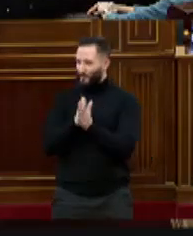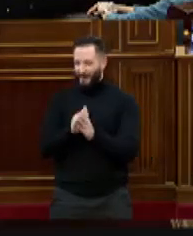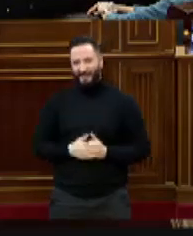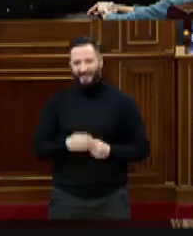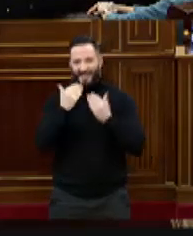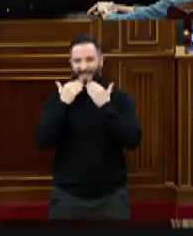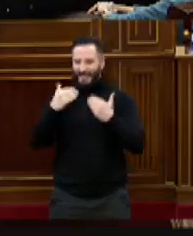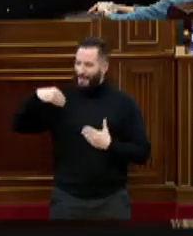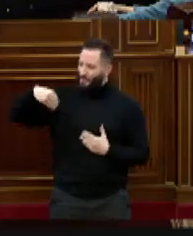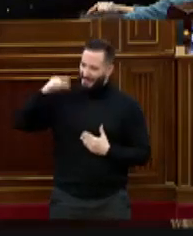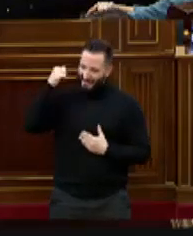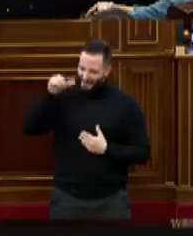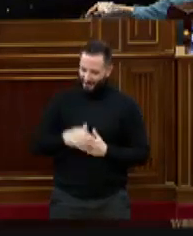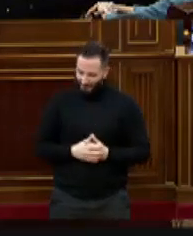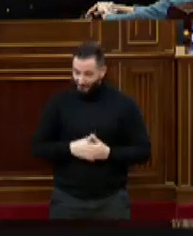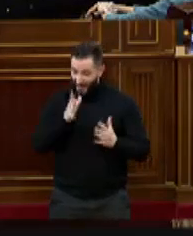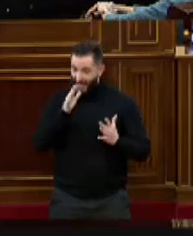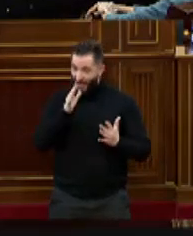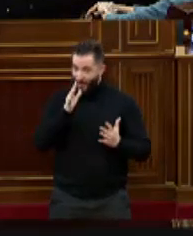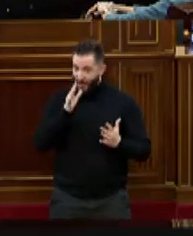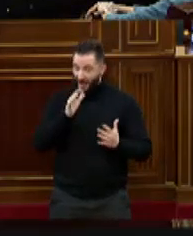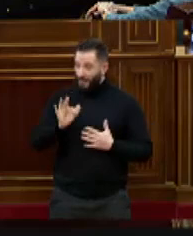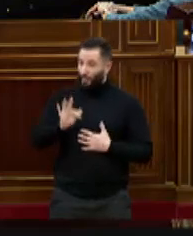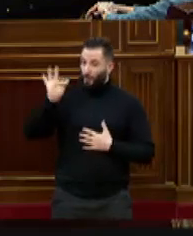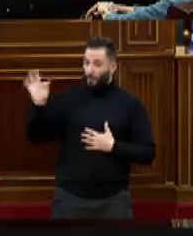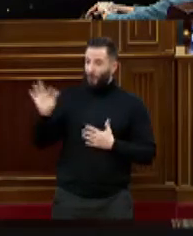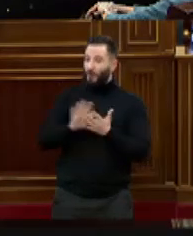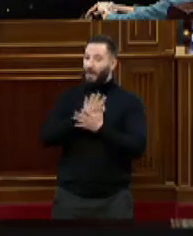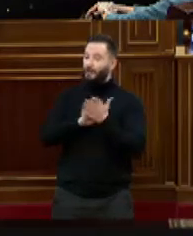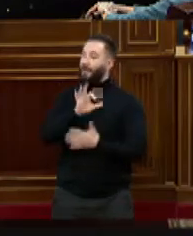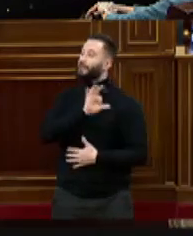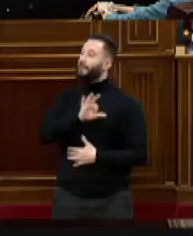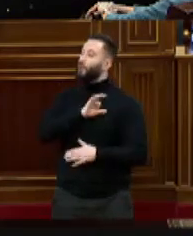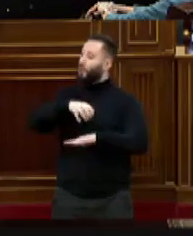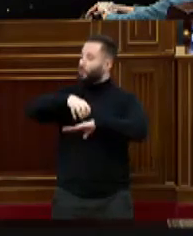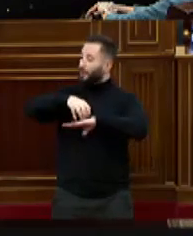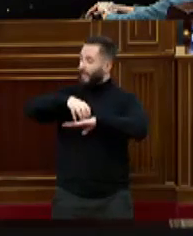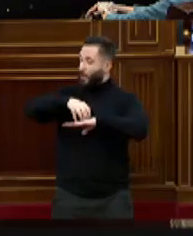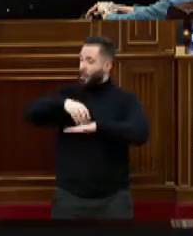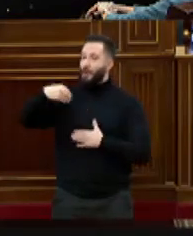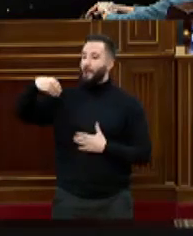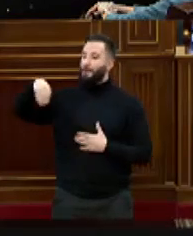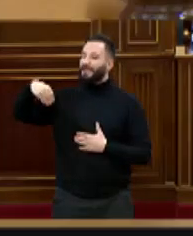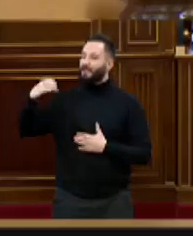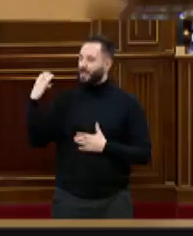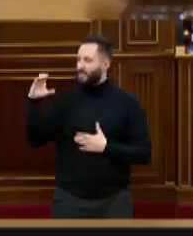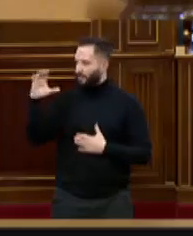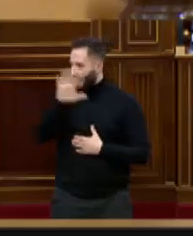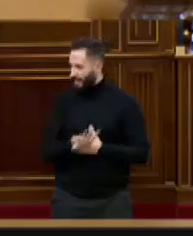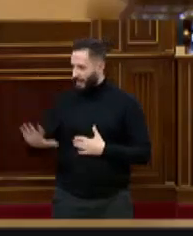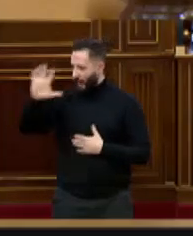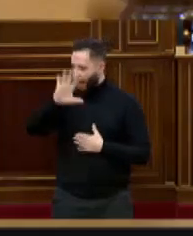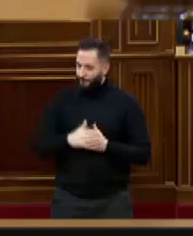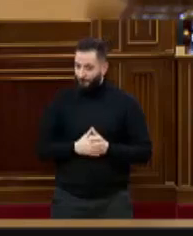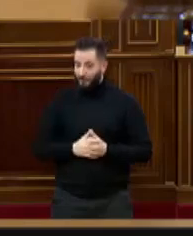presidente a continuación tiene la palabra el señor Don Luis Cayo Pérez bueno presidente del cermi Estatal